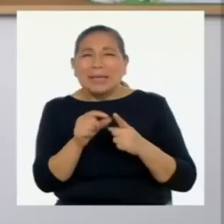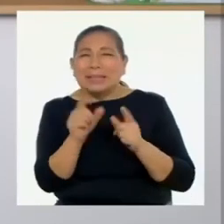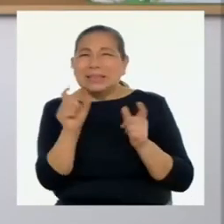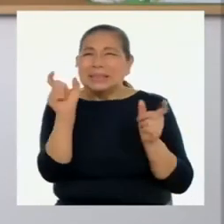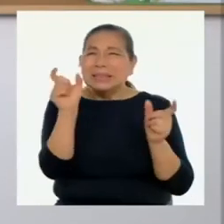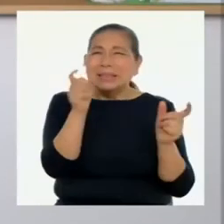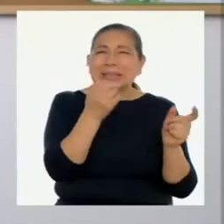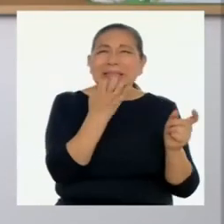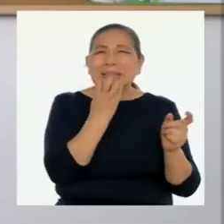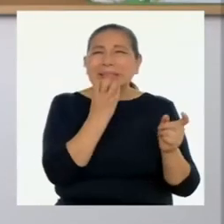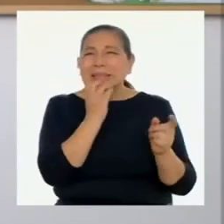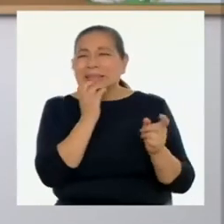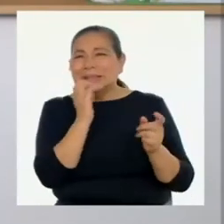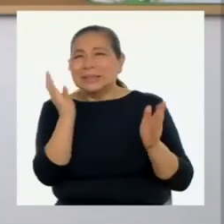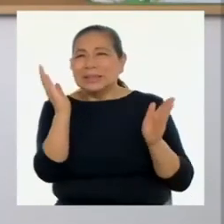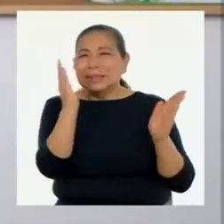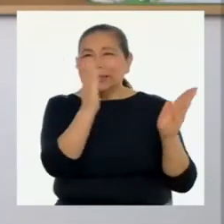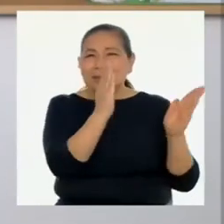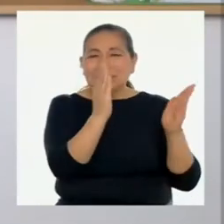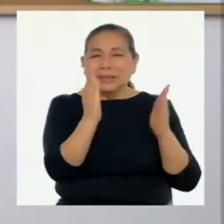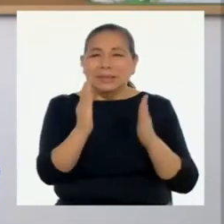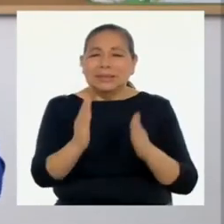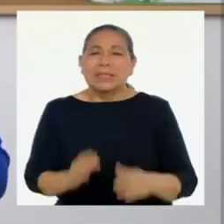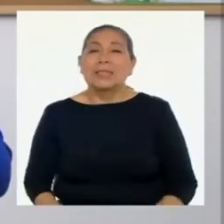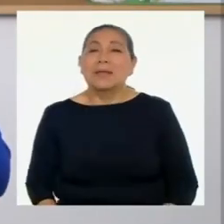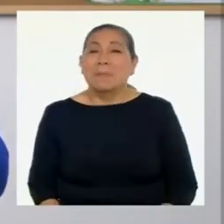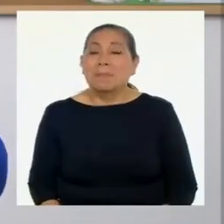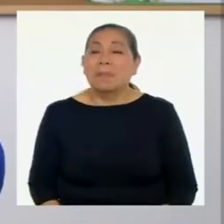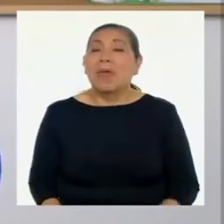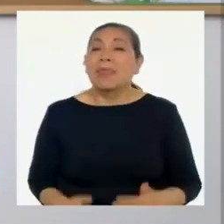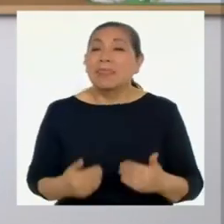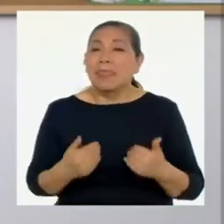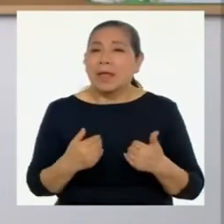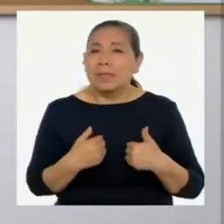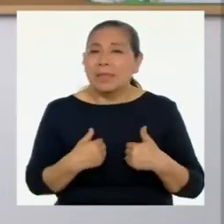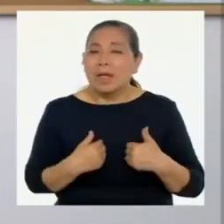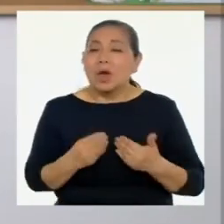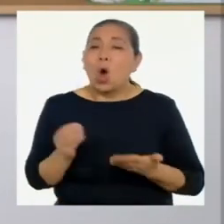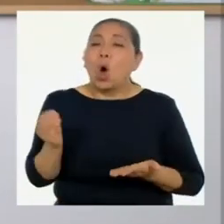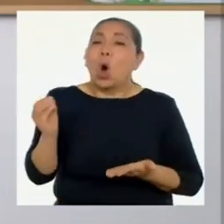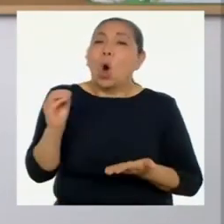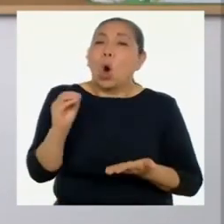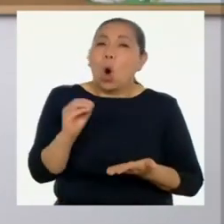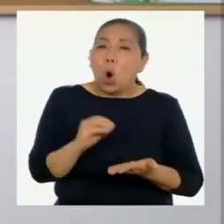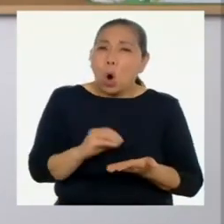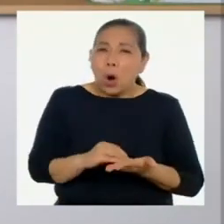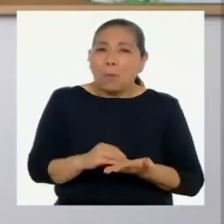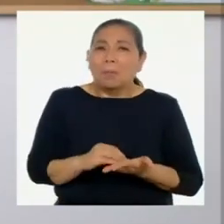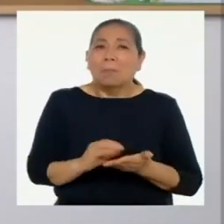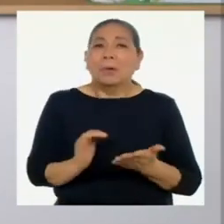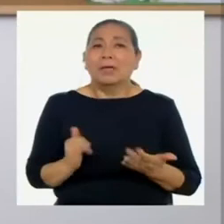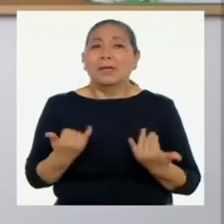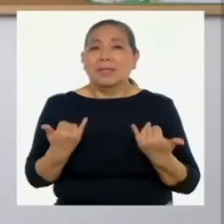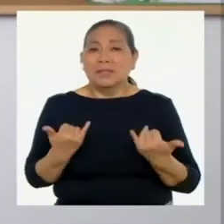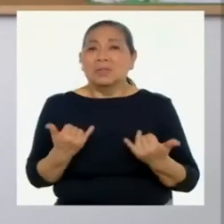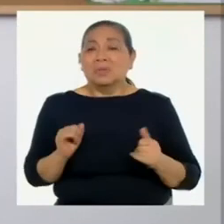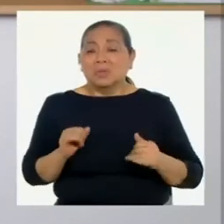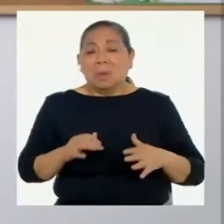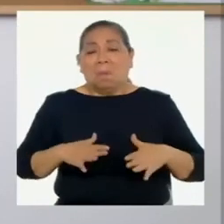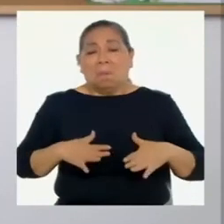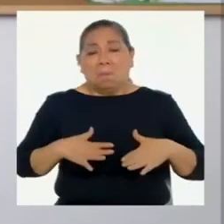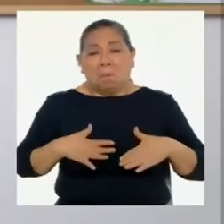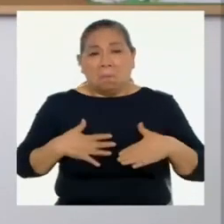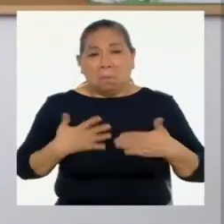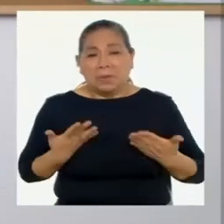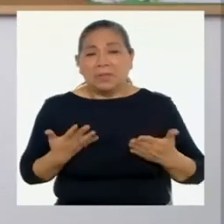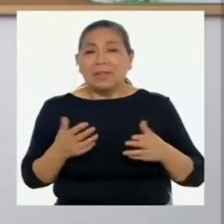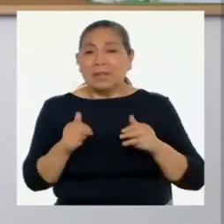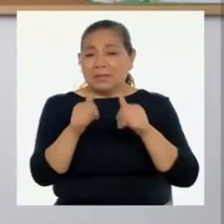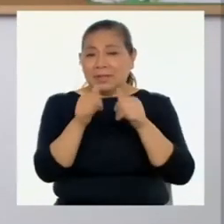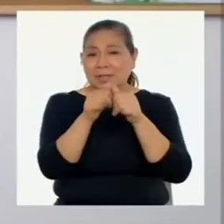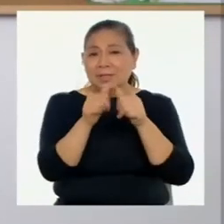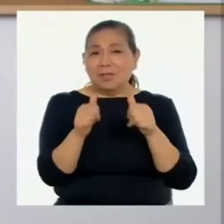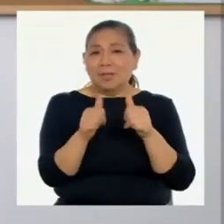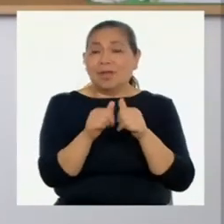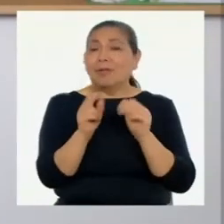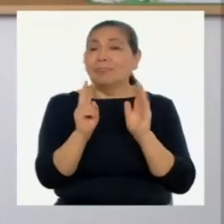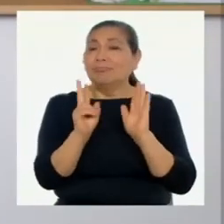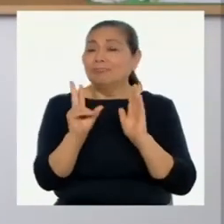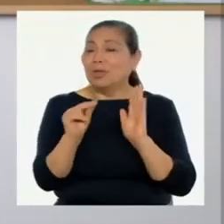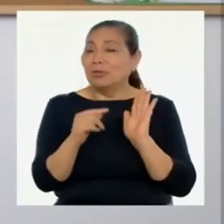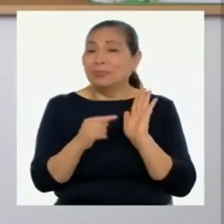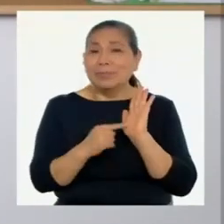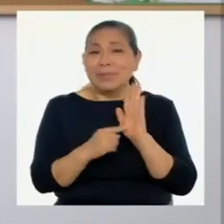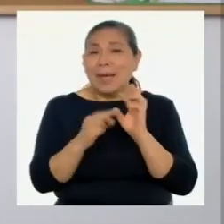coherencia en los elementos del afiche y debemos replantearlo, pues es posible que la imagen